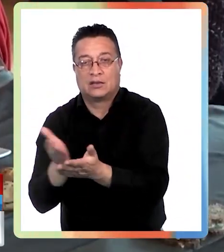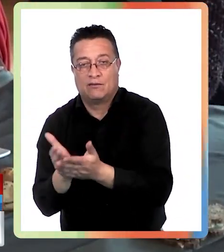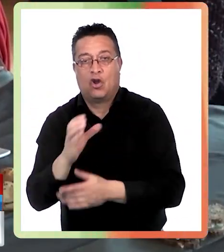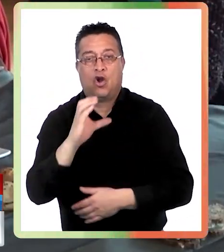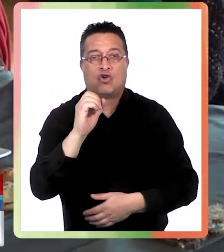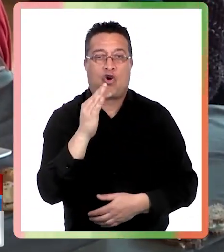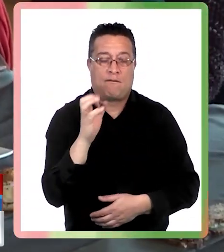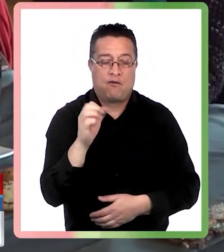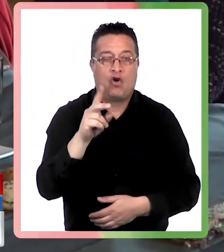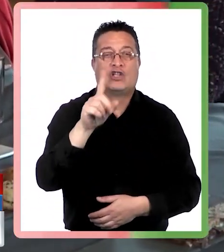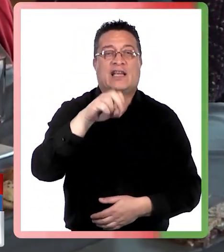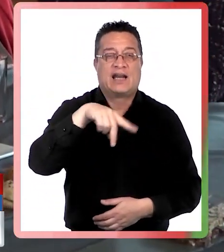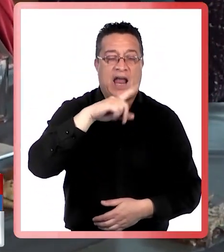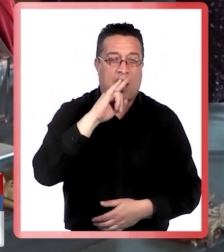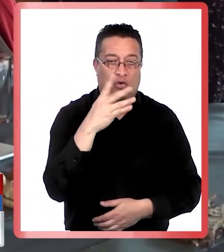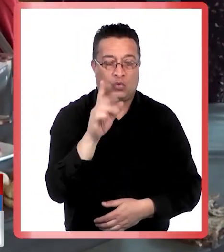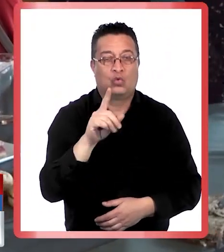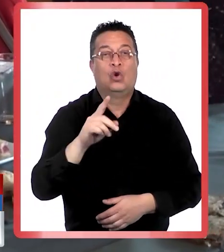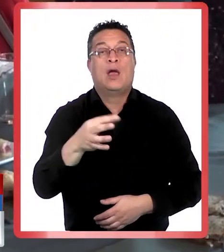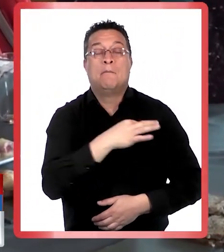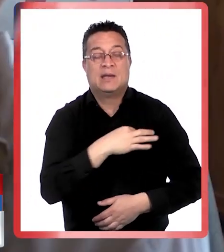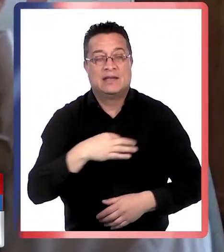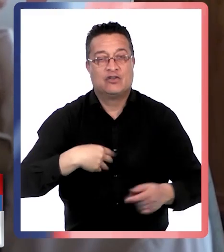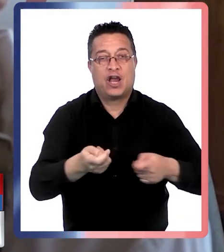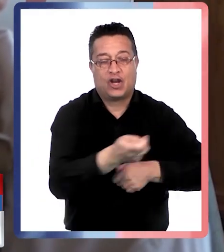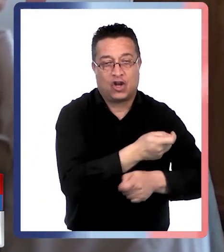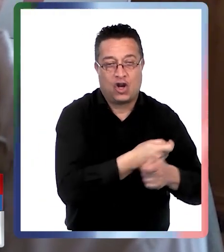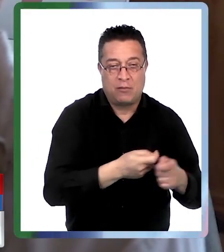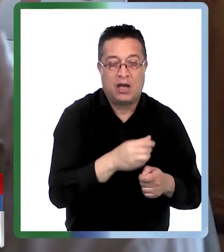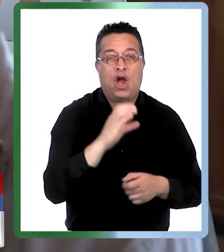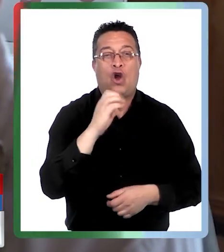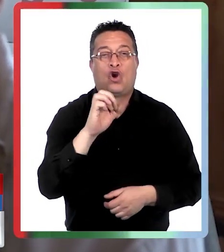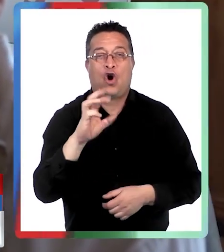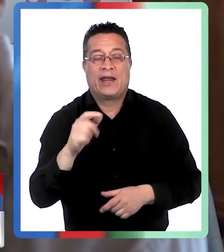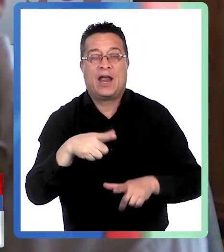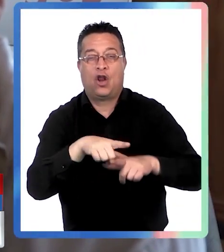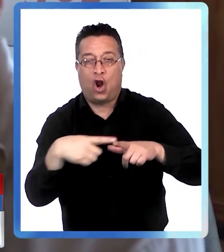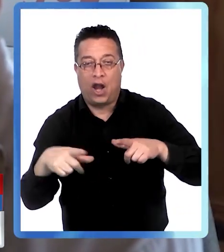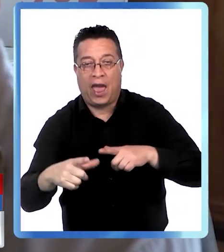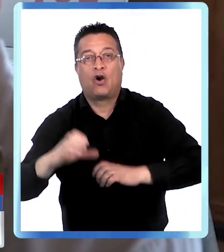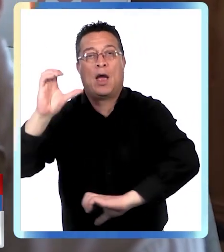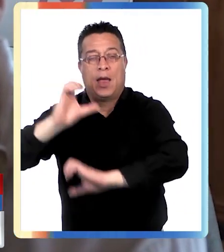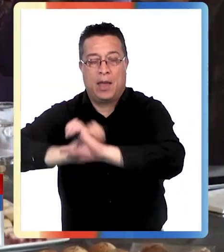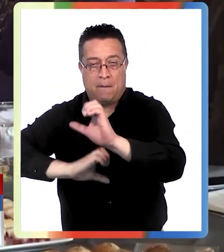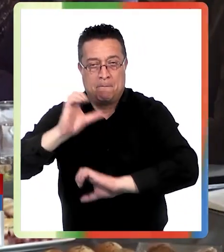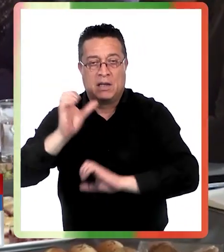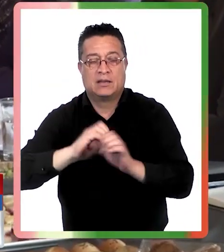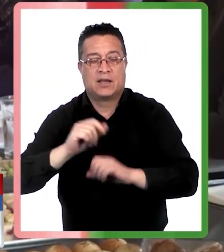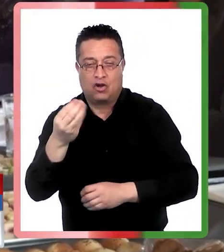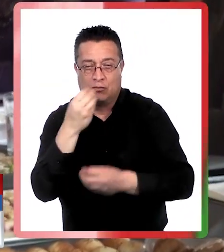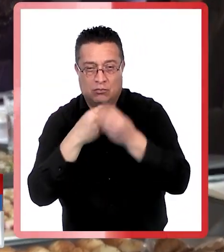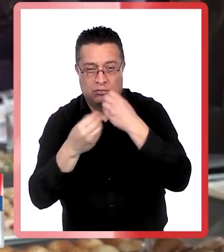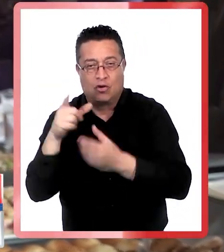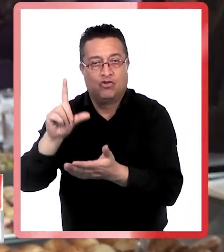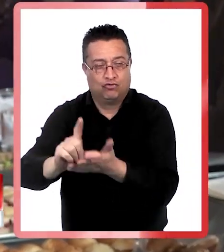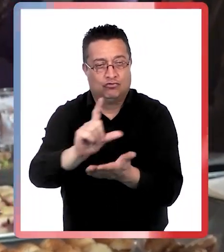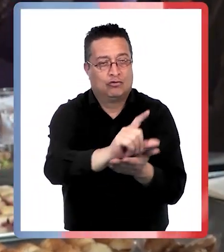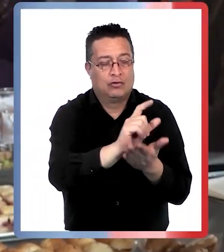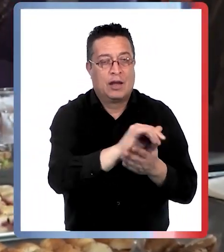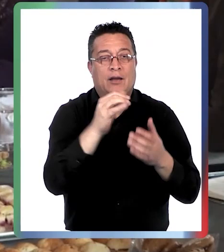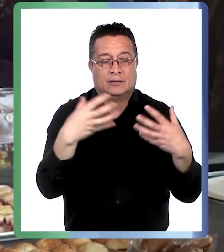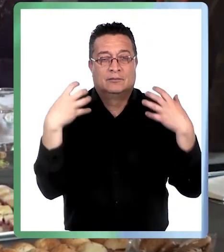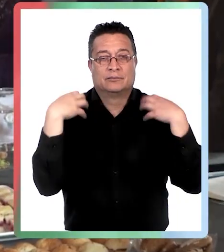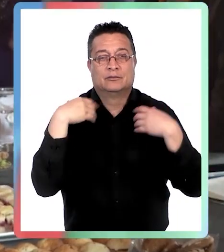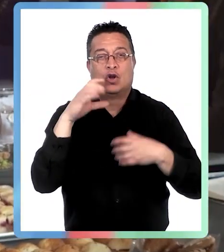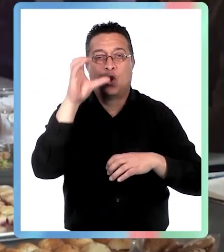corfo cernat seremi de economía representantes del Core los lagos empresarios gastronómicos locales y encargados de